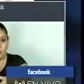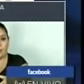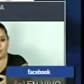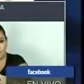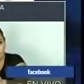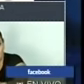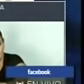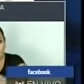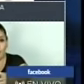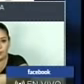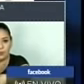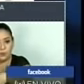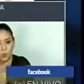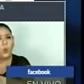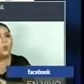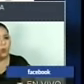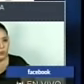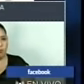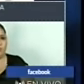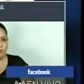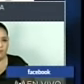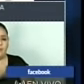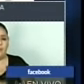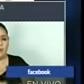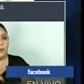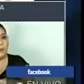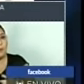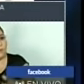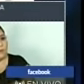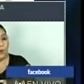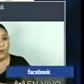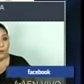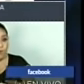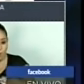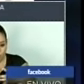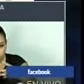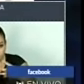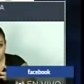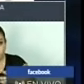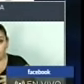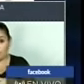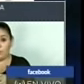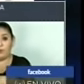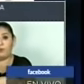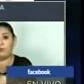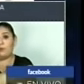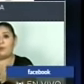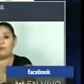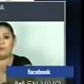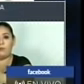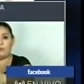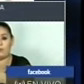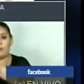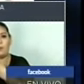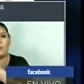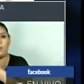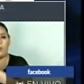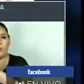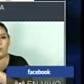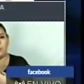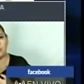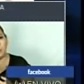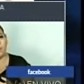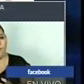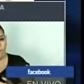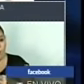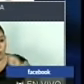día por la tarde, pero no se logró un dictamen favorable. Los diputados, especialmente de Arena, han dicho de que van a